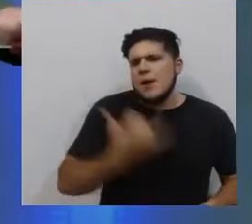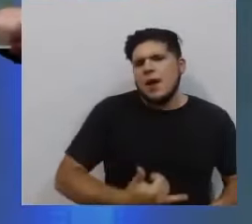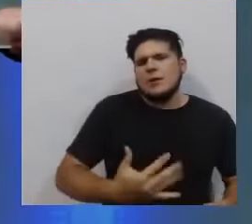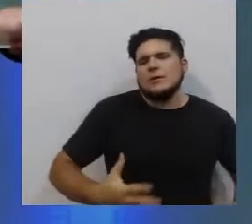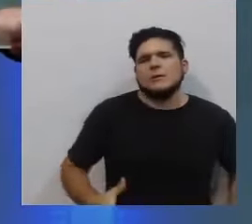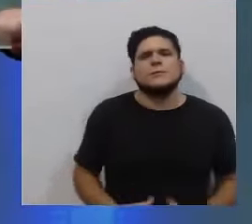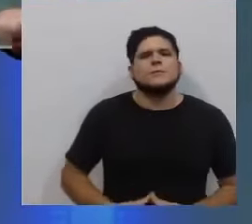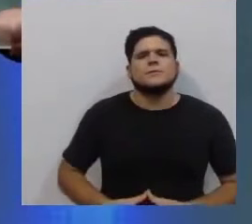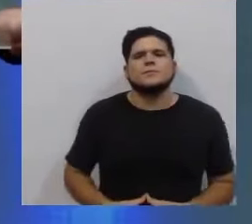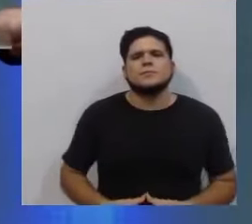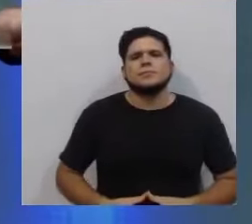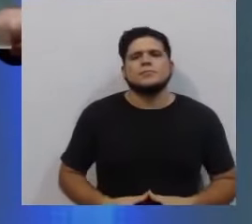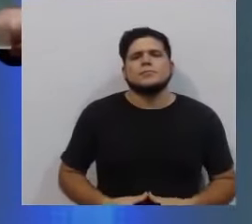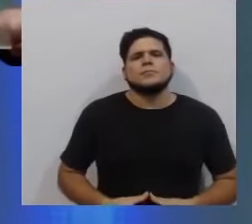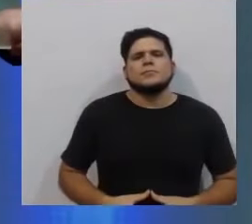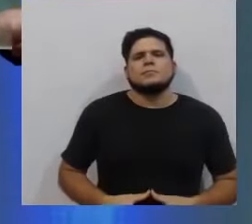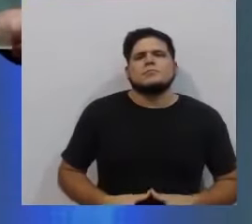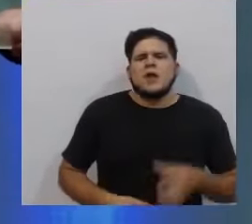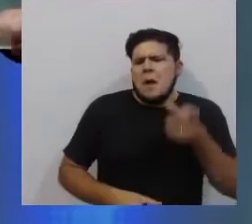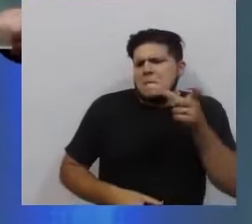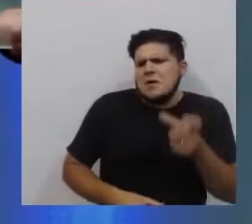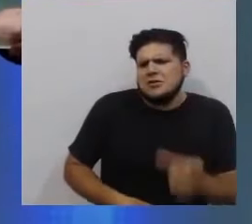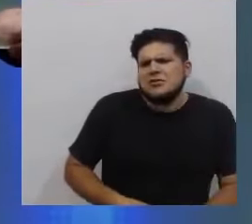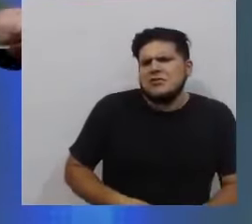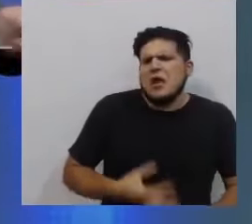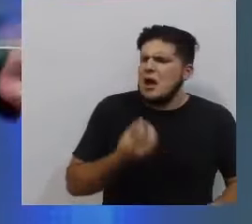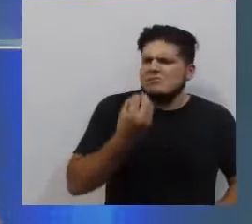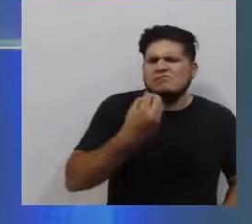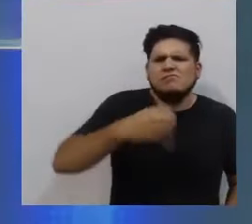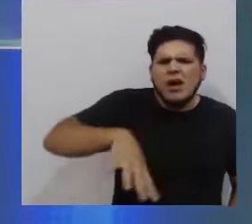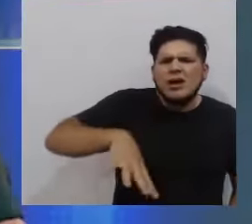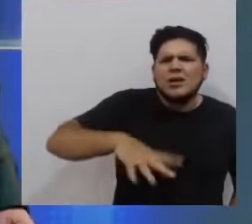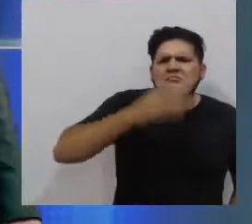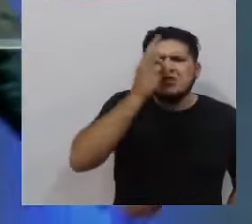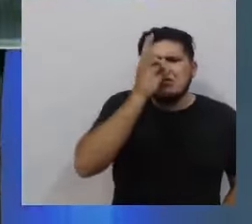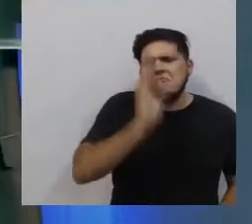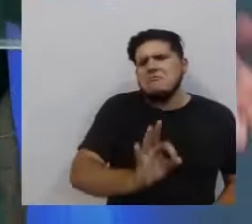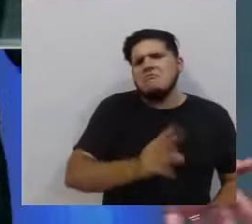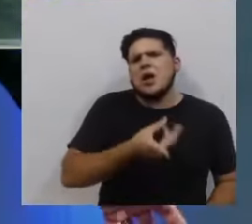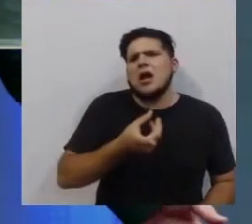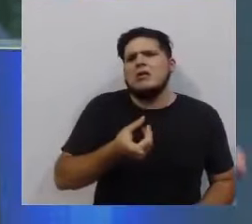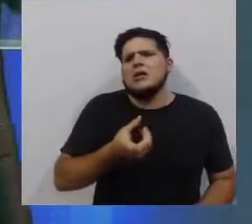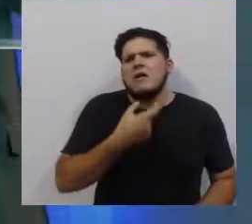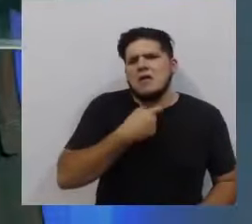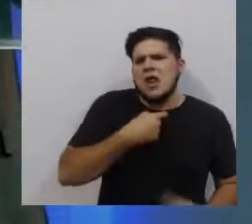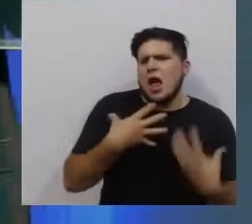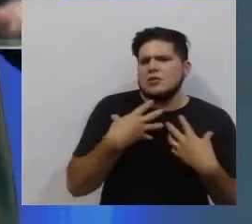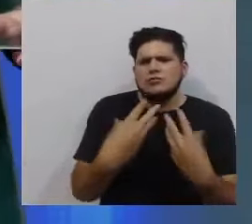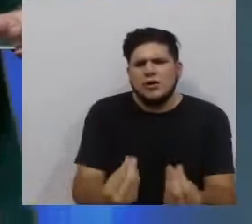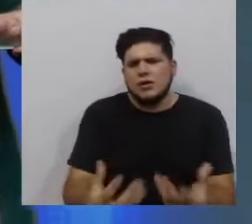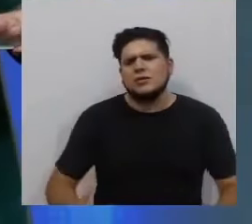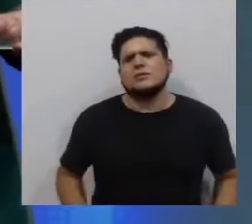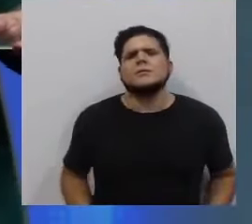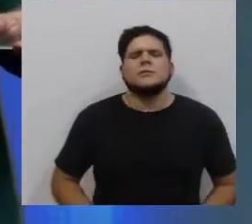pueden estar los negativos que nunca te van a apoyar y nunca van a decir se puede con dios todo es posible vamos a unirnos dios va a hacer